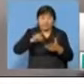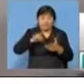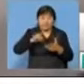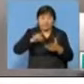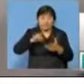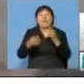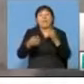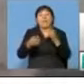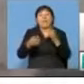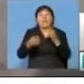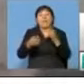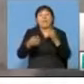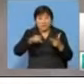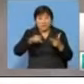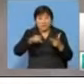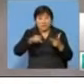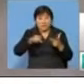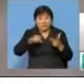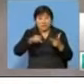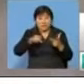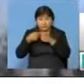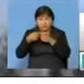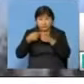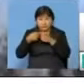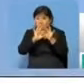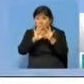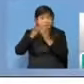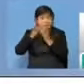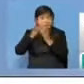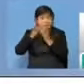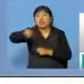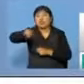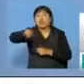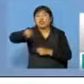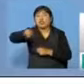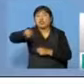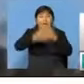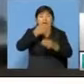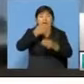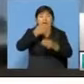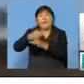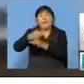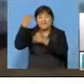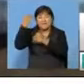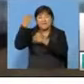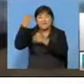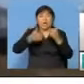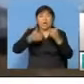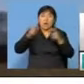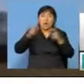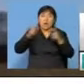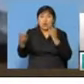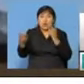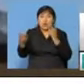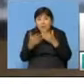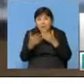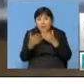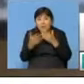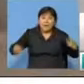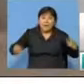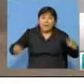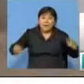las capacitaciones y todas las reuniones que sean necesarias para tratar de capacitar a los técnicos y a los productores para darle tranquilidad